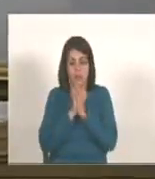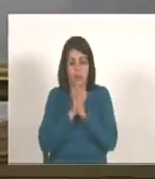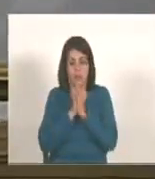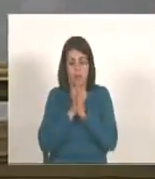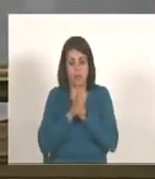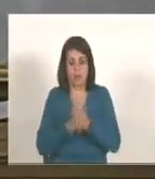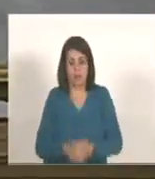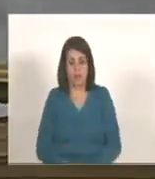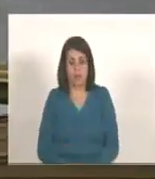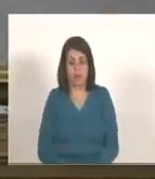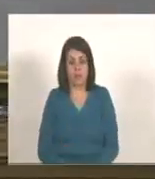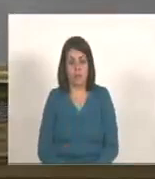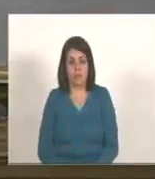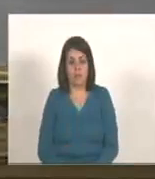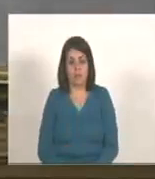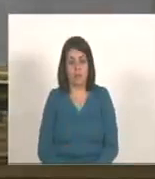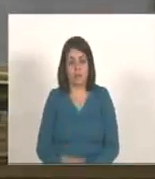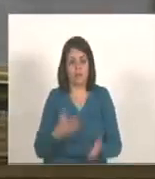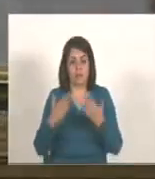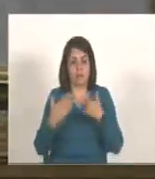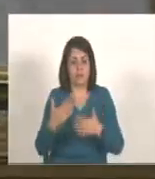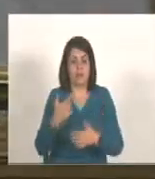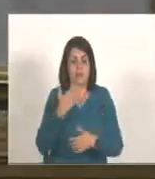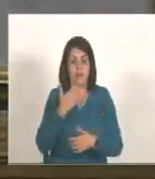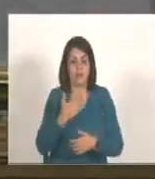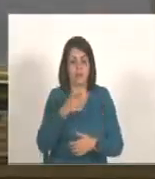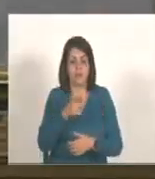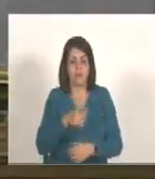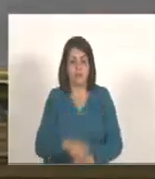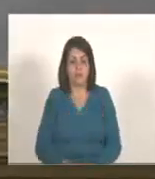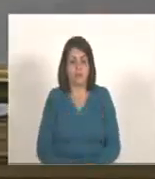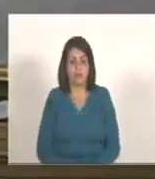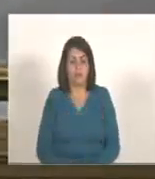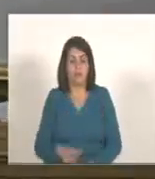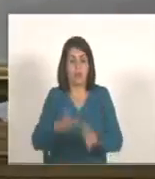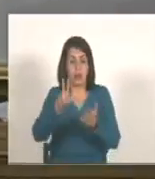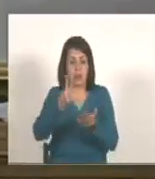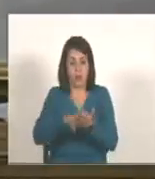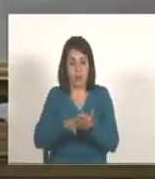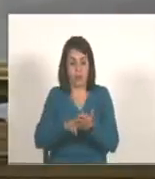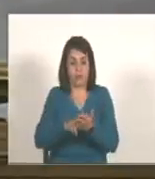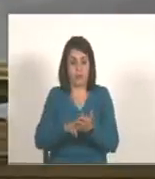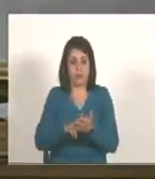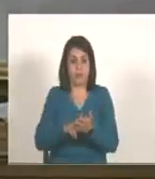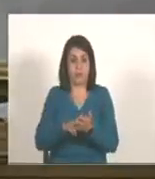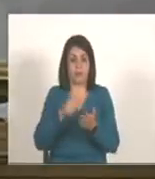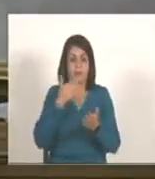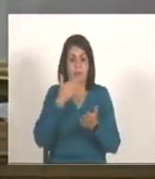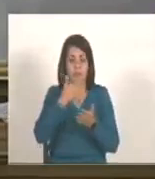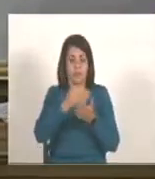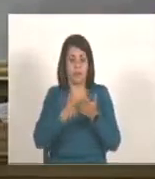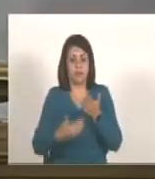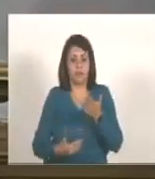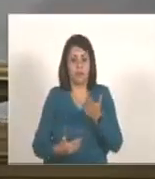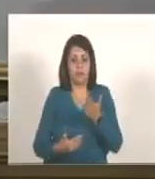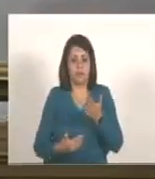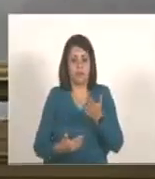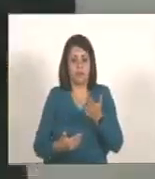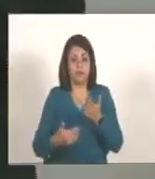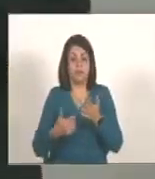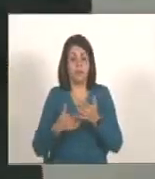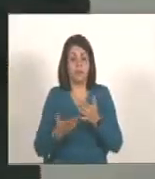para compartir y solicitar su aprobación a una propuesta de